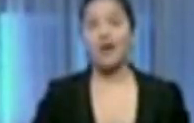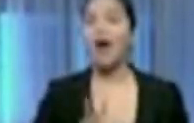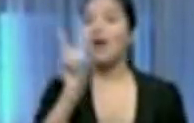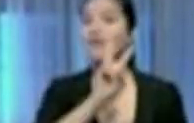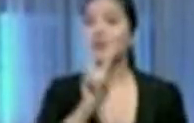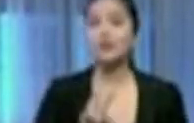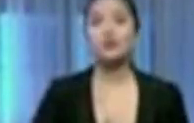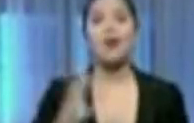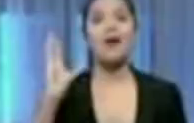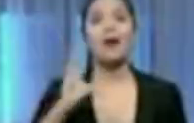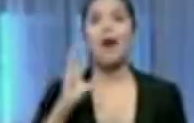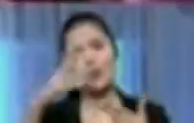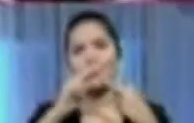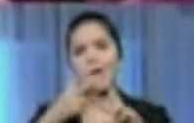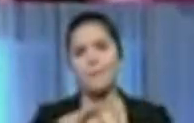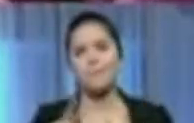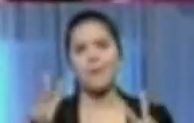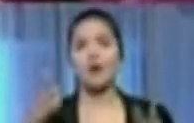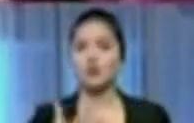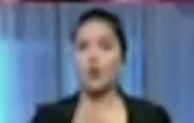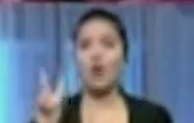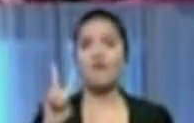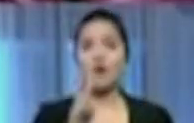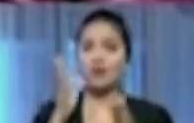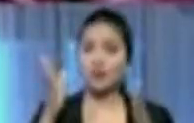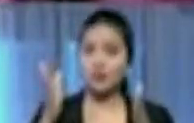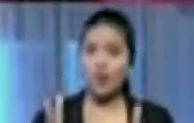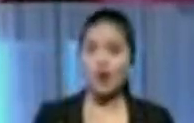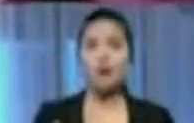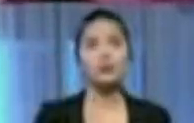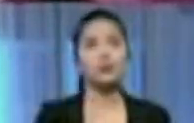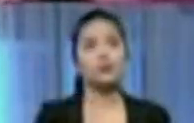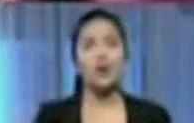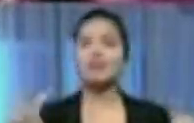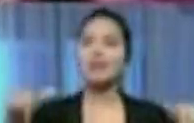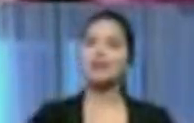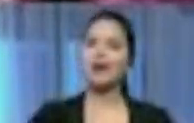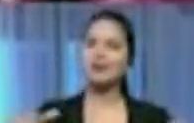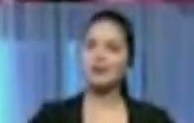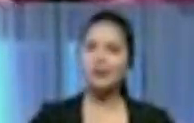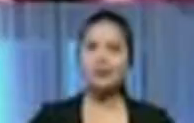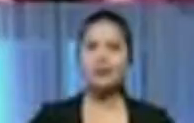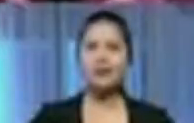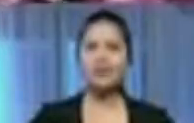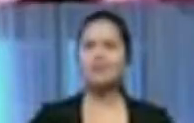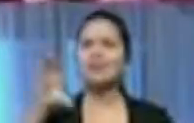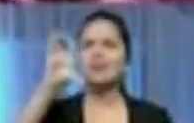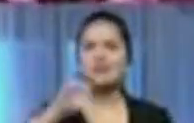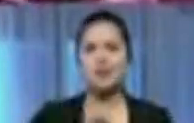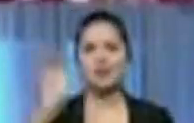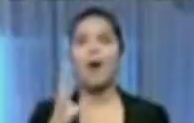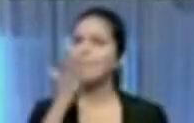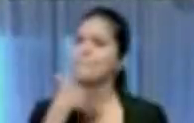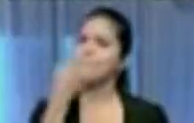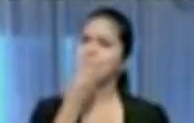muer Caracas maduro dijo que hubo nuevas detenciones por la conspiración en su contra y que tiene listo un decreto para